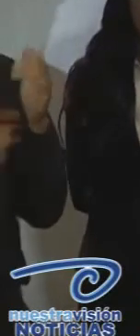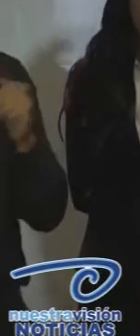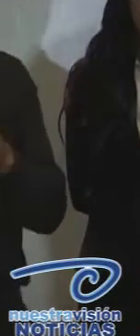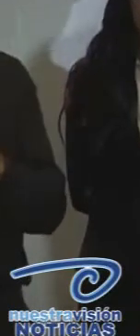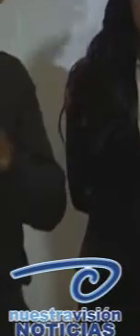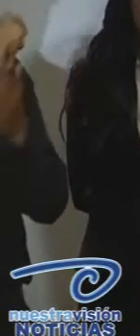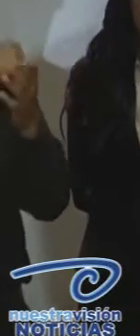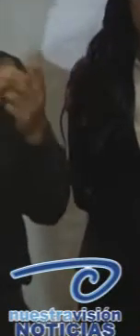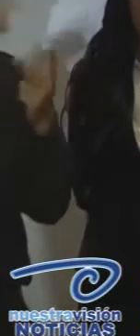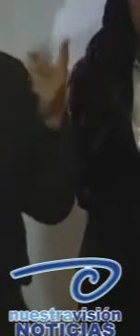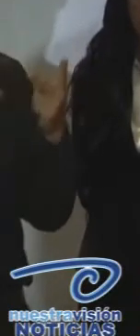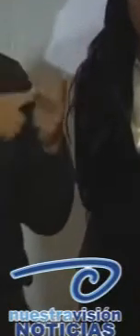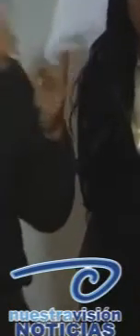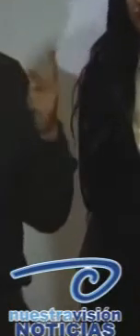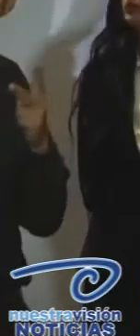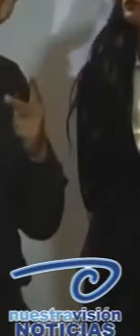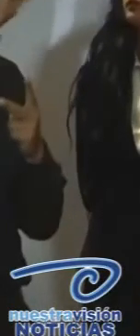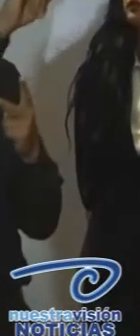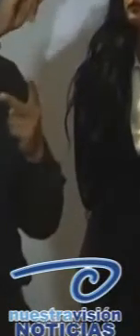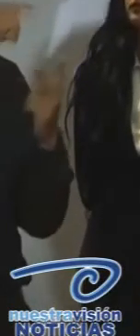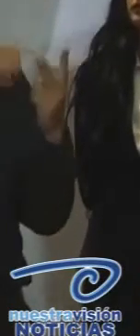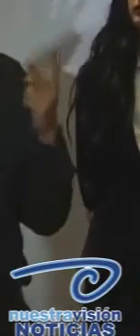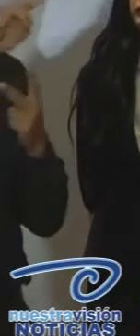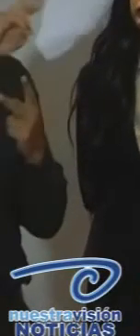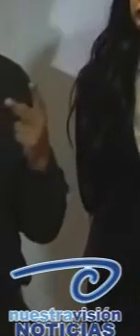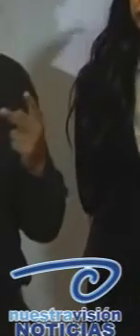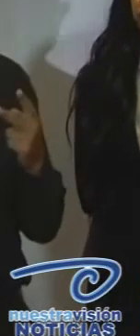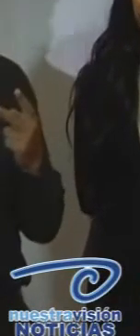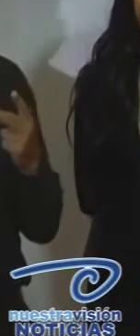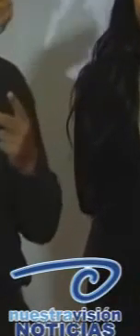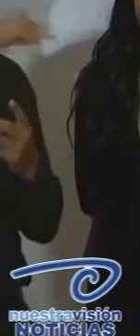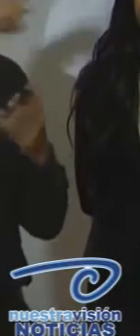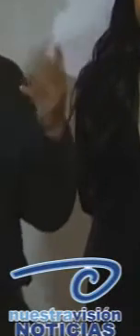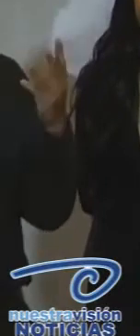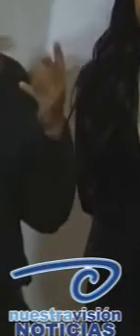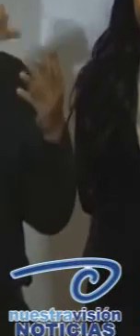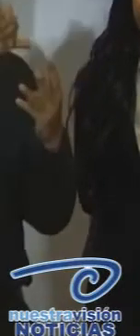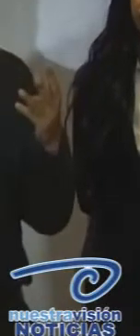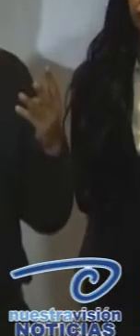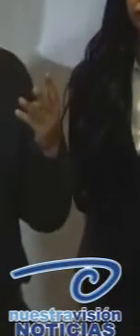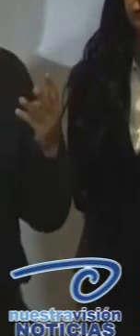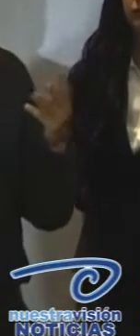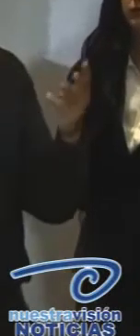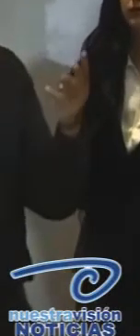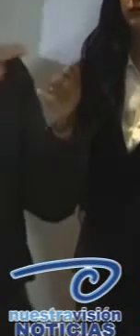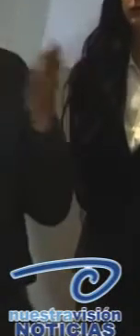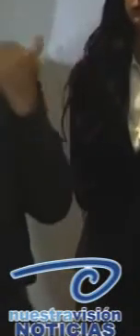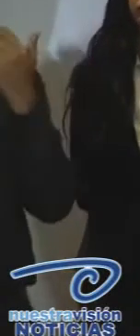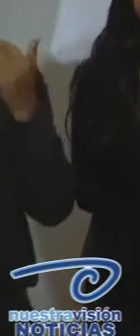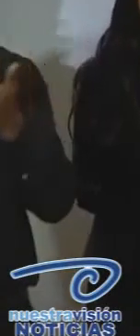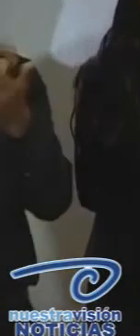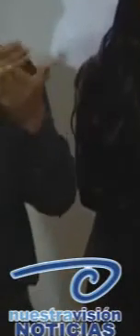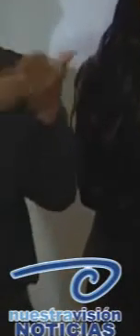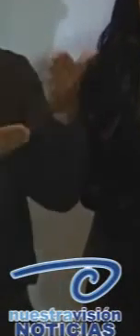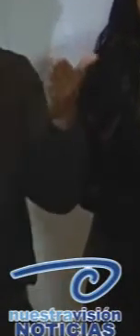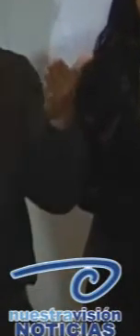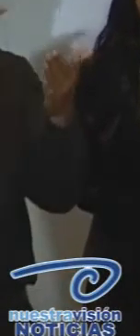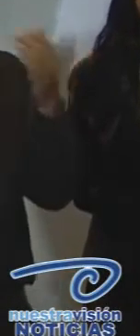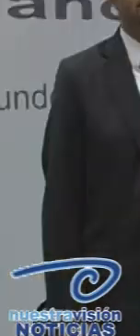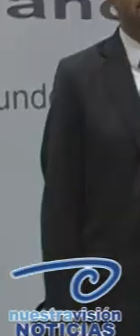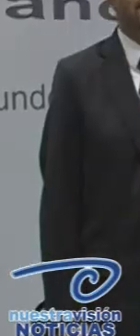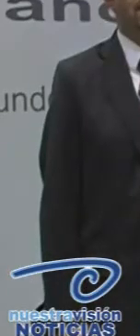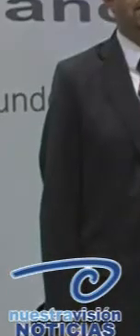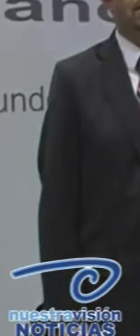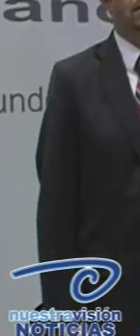solicitudes, el Partido Revolucionario Institucional 261 y los demás partidos no tienen solicitudes de acceso a la